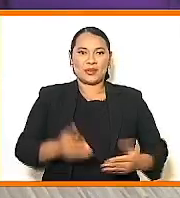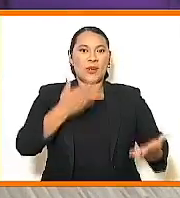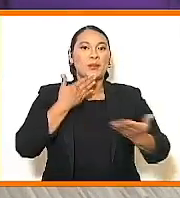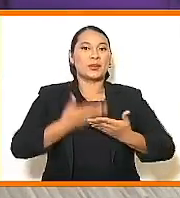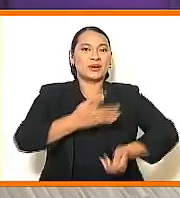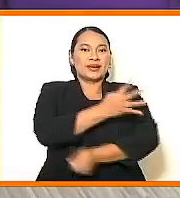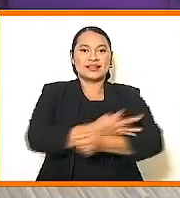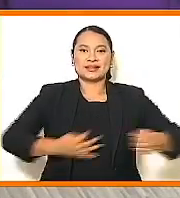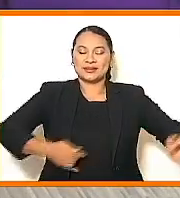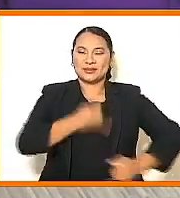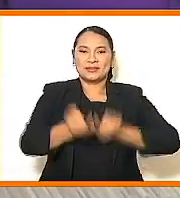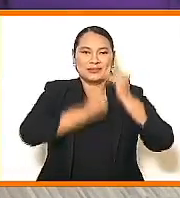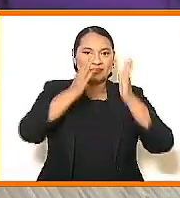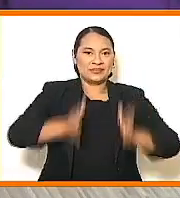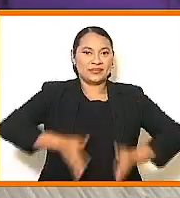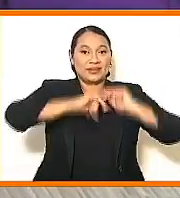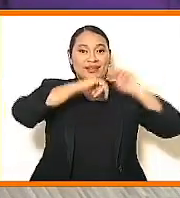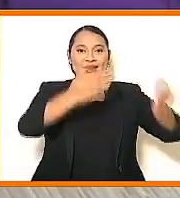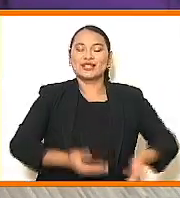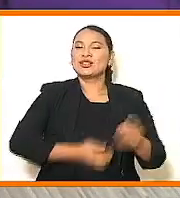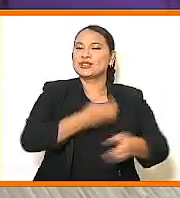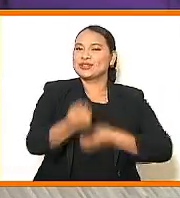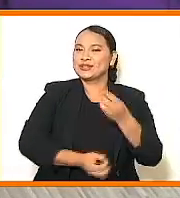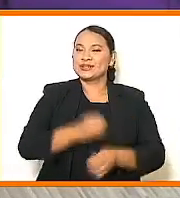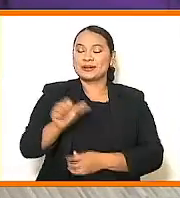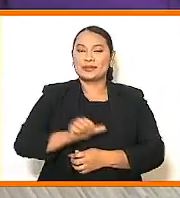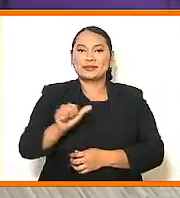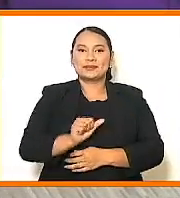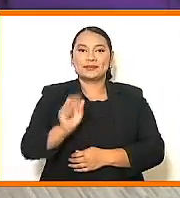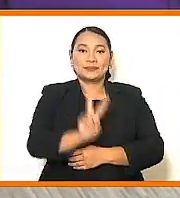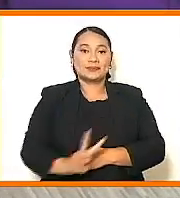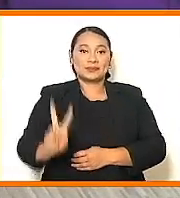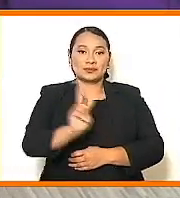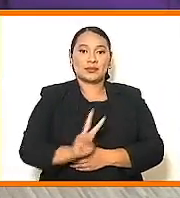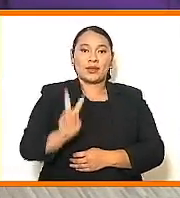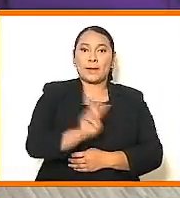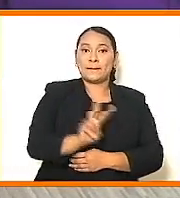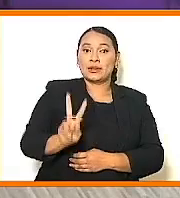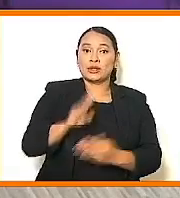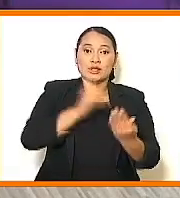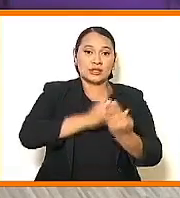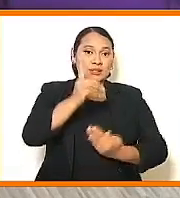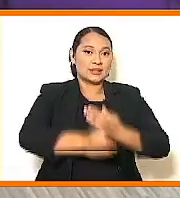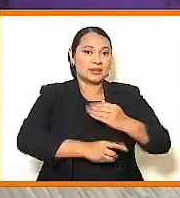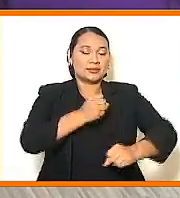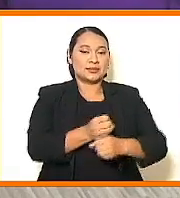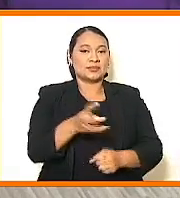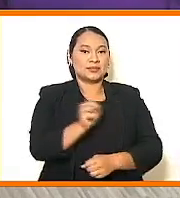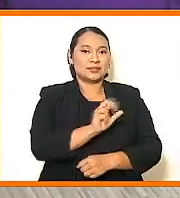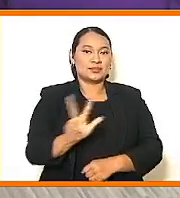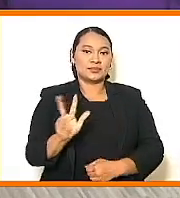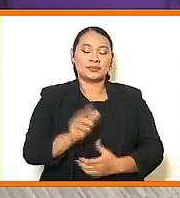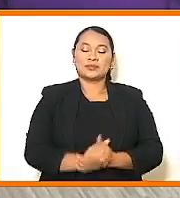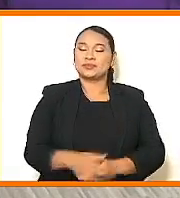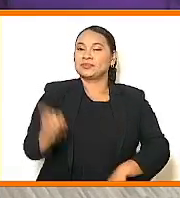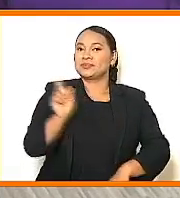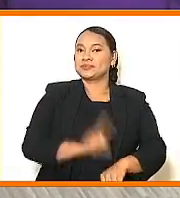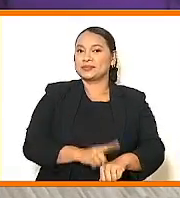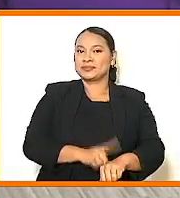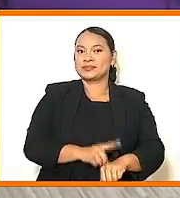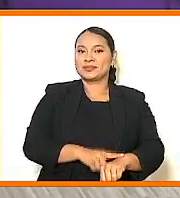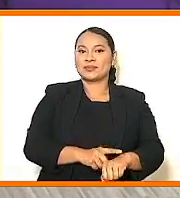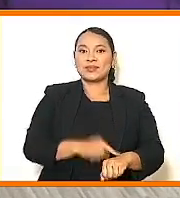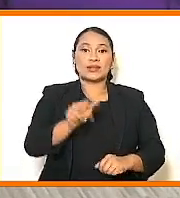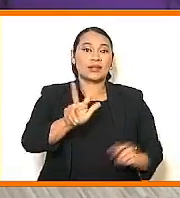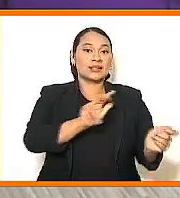Muy buenas tardes, queridos jugadores. Bienvenidos a un sorteo más el día de hoy, viernes 22 de diciembre del año 2023. El reloj está